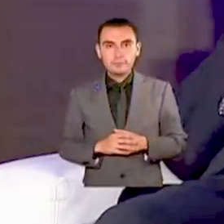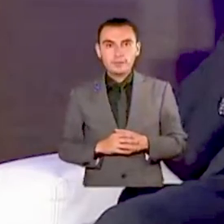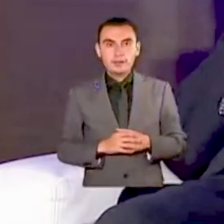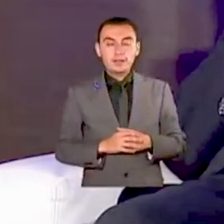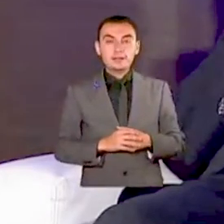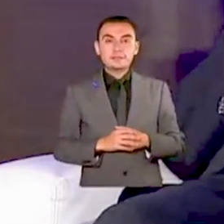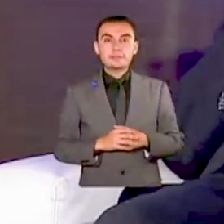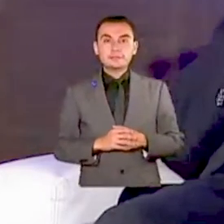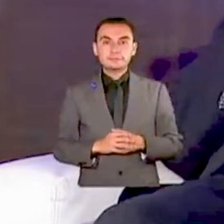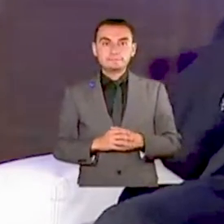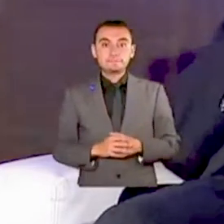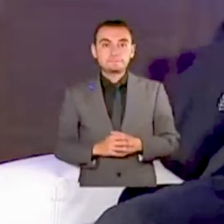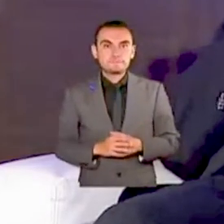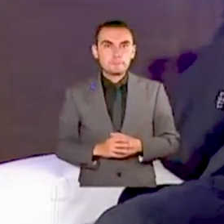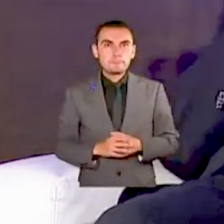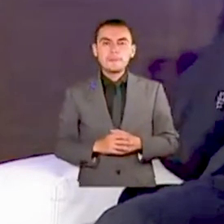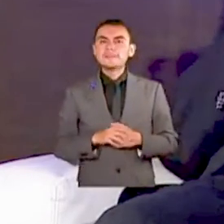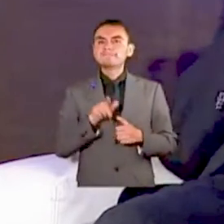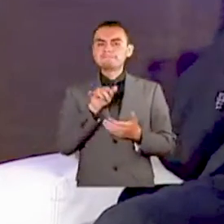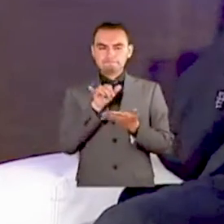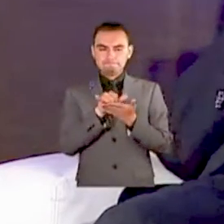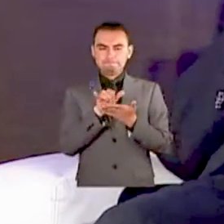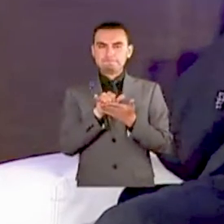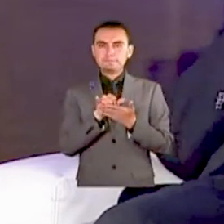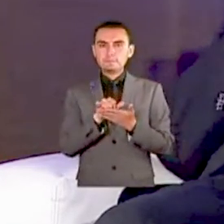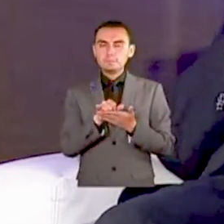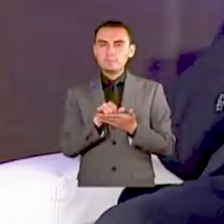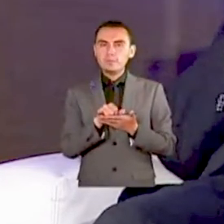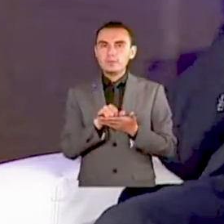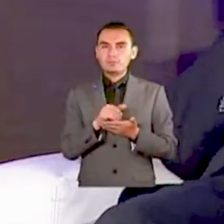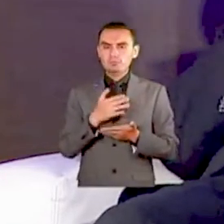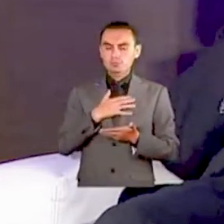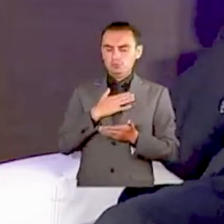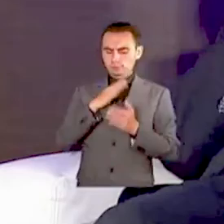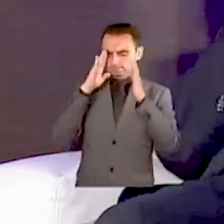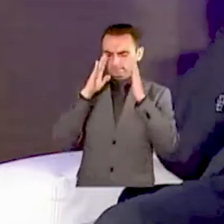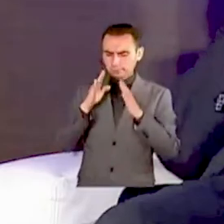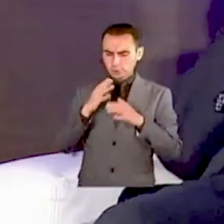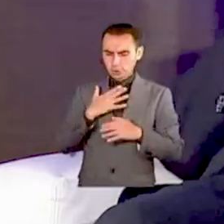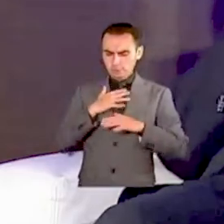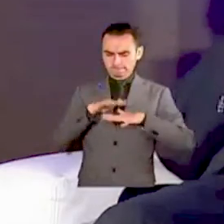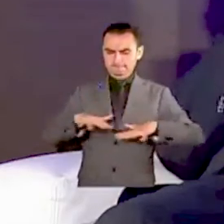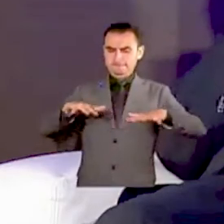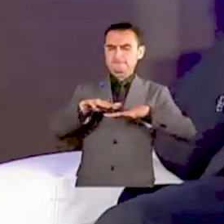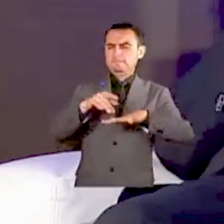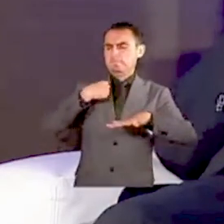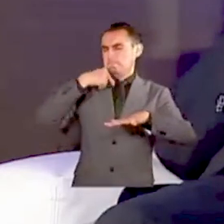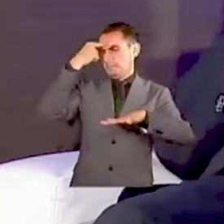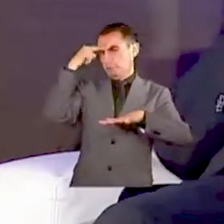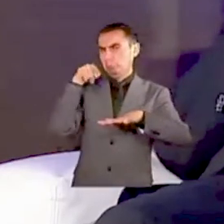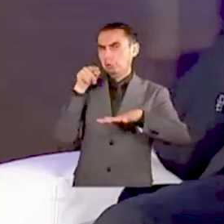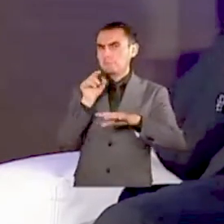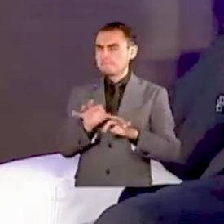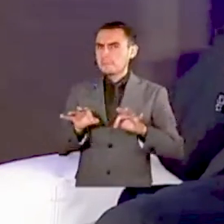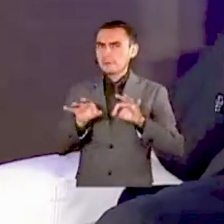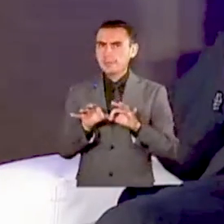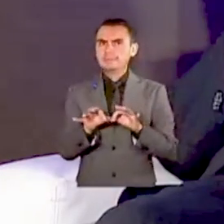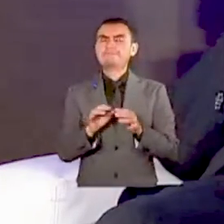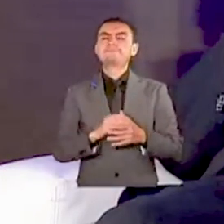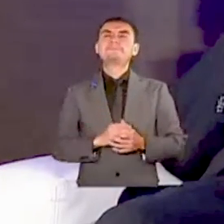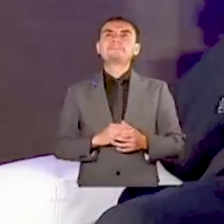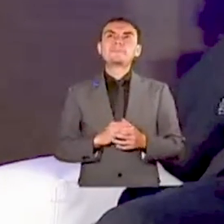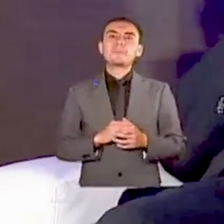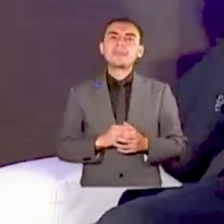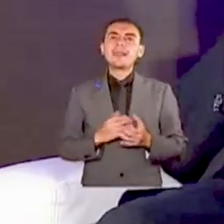aquí. Sobre esa misma base, entonces, y atendiendo un escenario que para mí resulta ideal, que es el que nos gesta precisamente